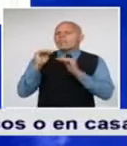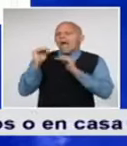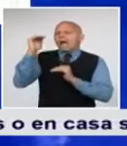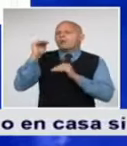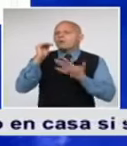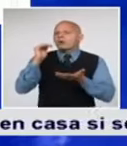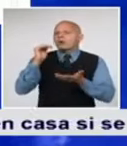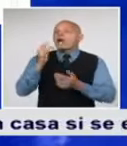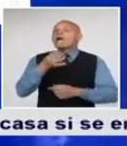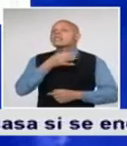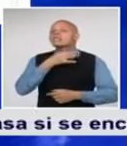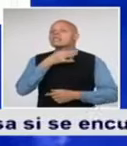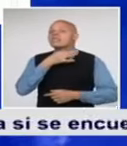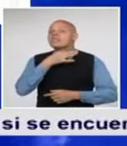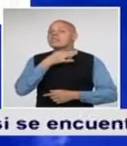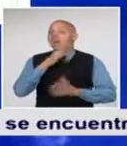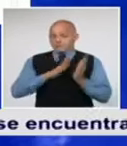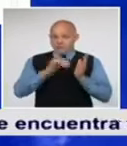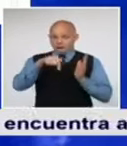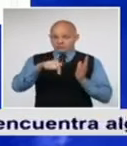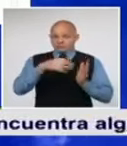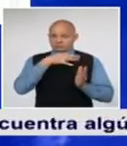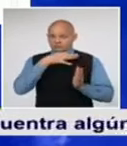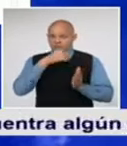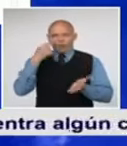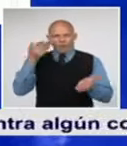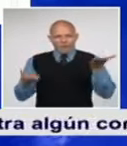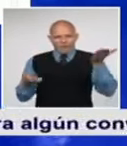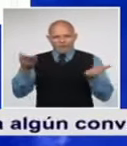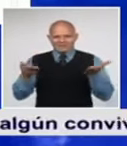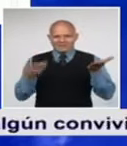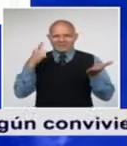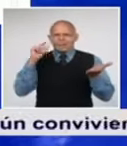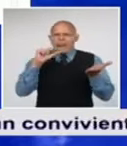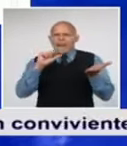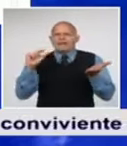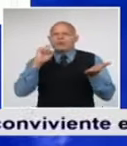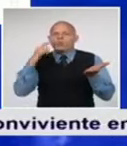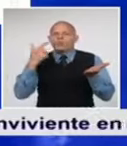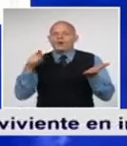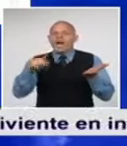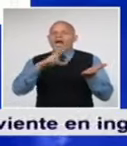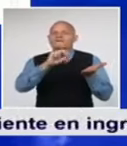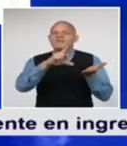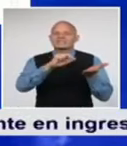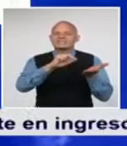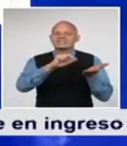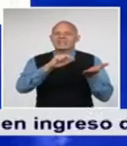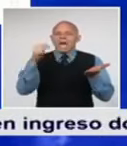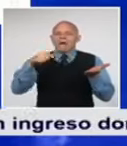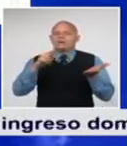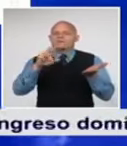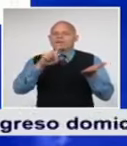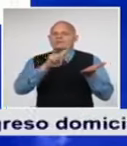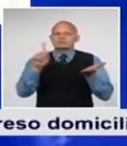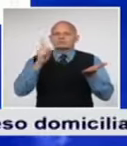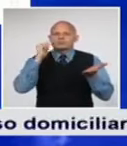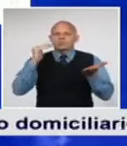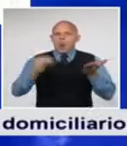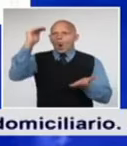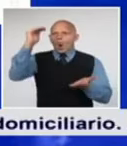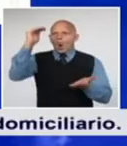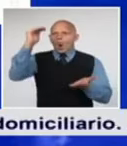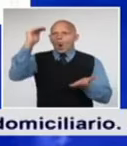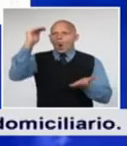la diferencia entre el año 2020, con un comportamiento que pudiéramos decir